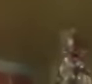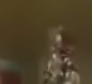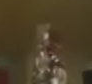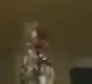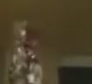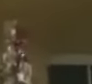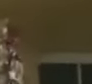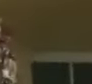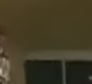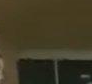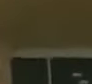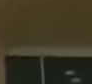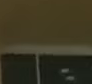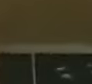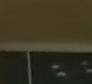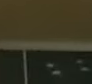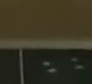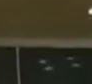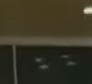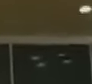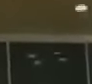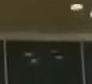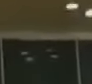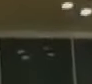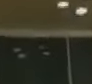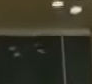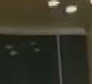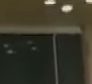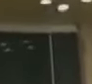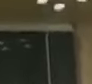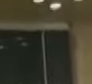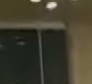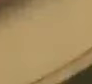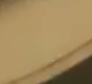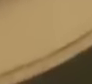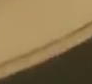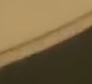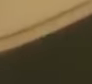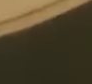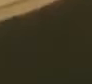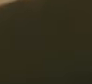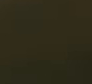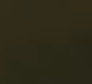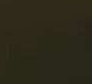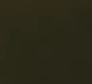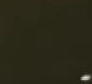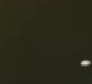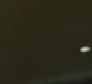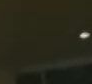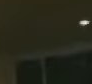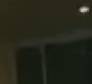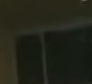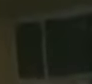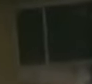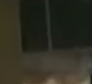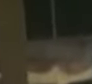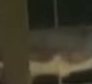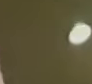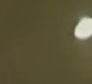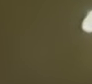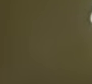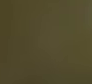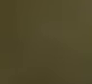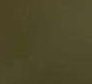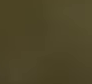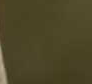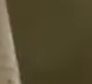el presidente constitucional de la República Bolivariana de Venezuela continúa en este periplo al salir de lo que es